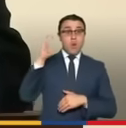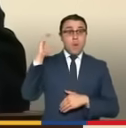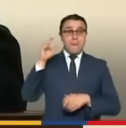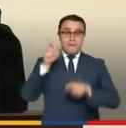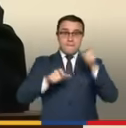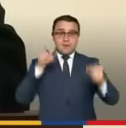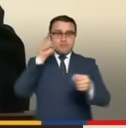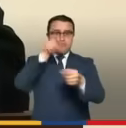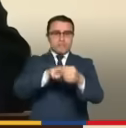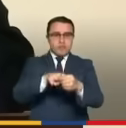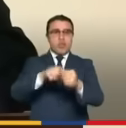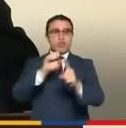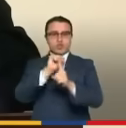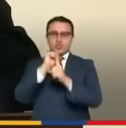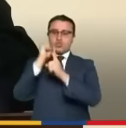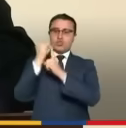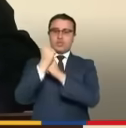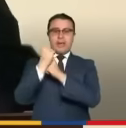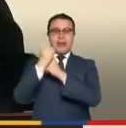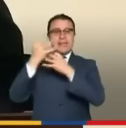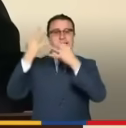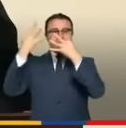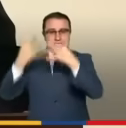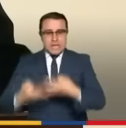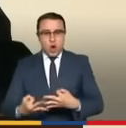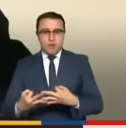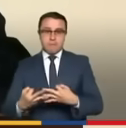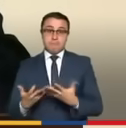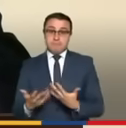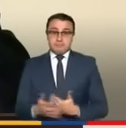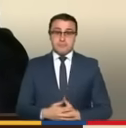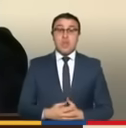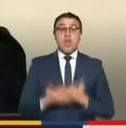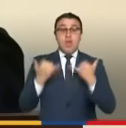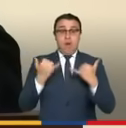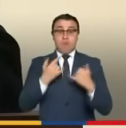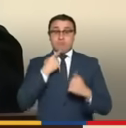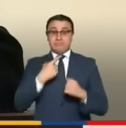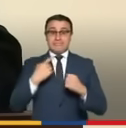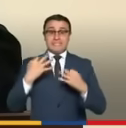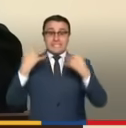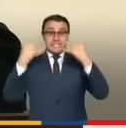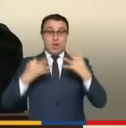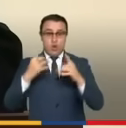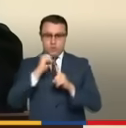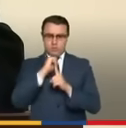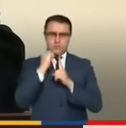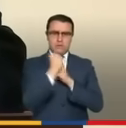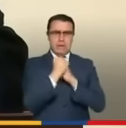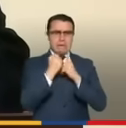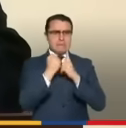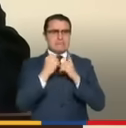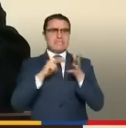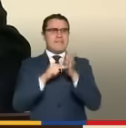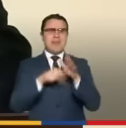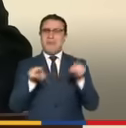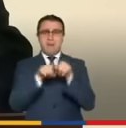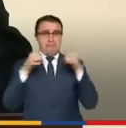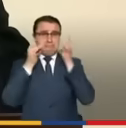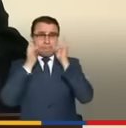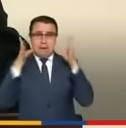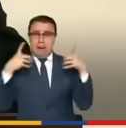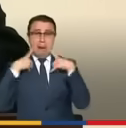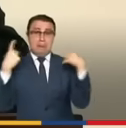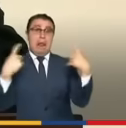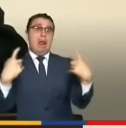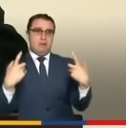social. Hoy decir seguro social se vuelve pecado, como muchas otras palabras que han caído en